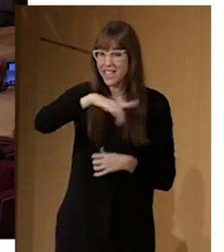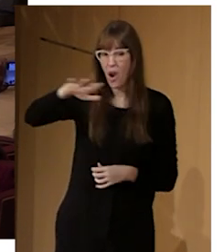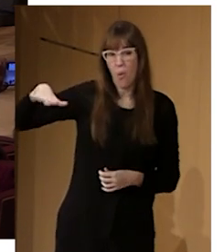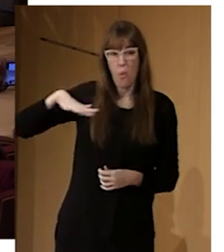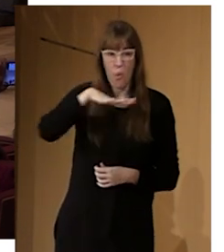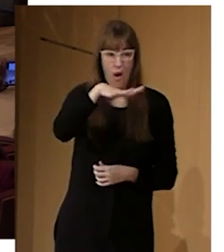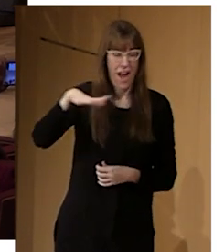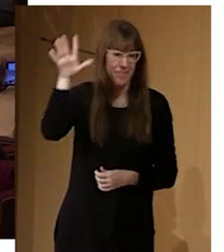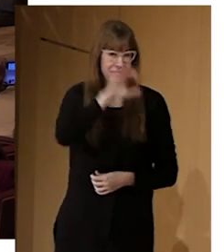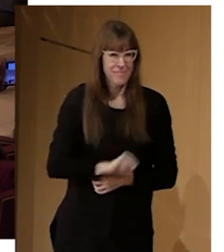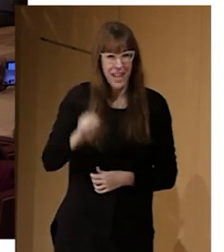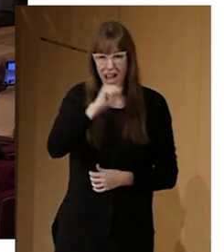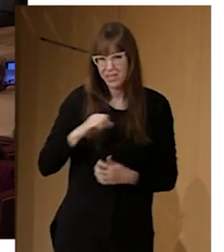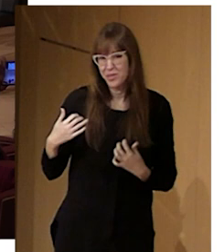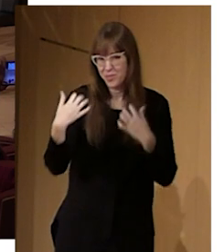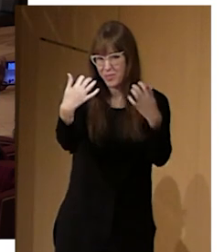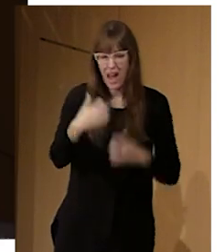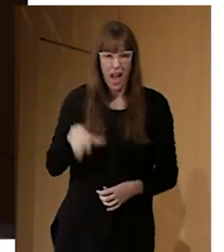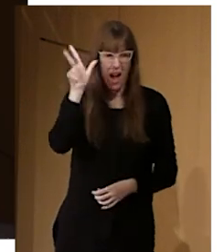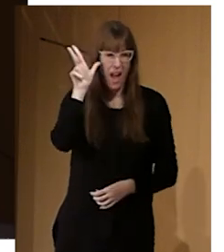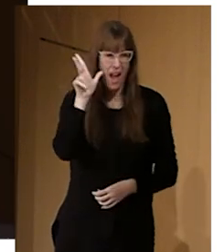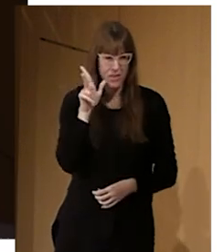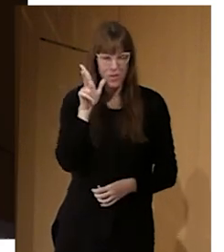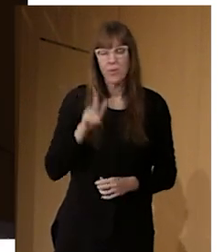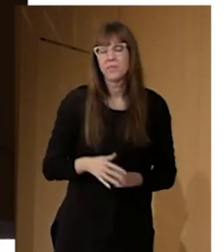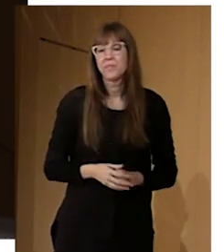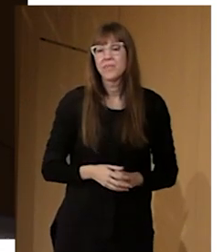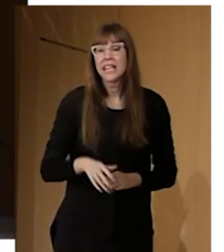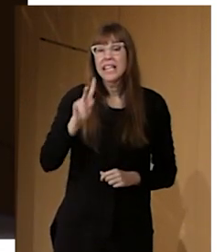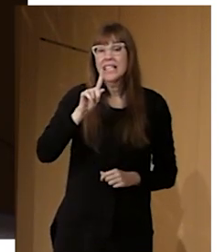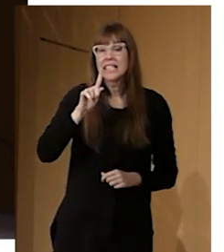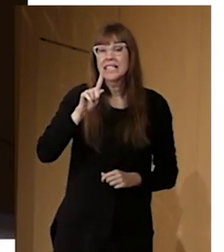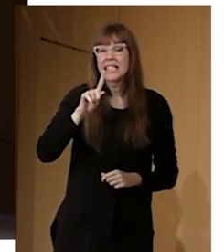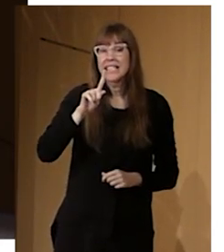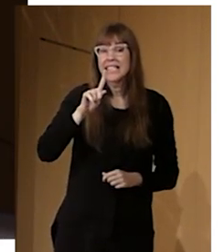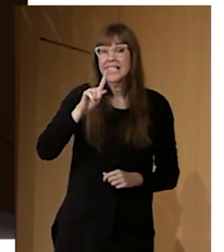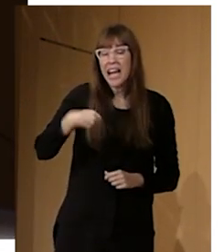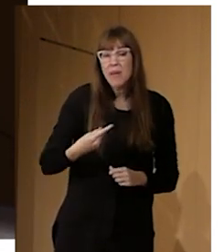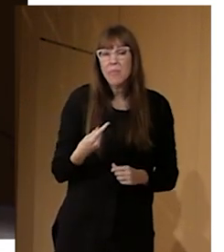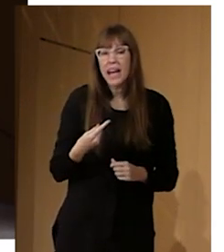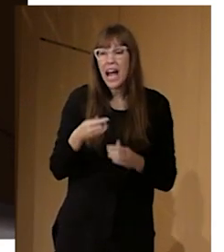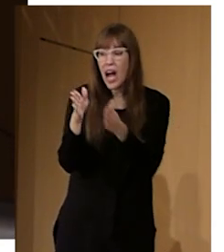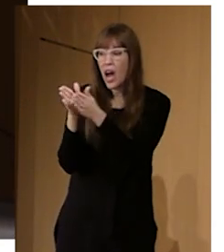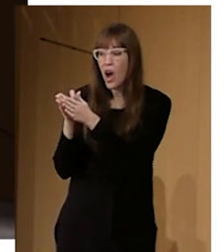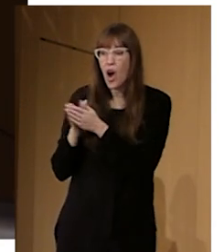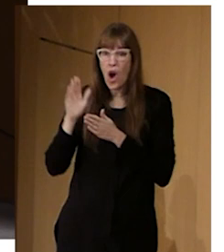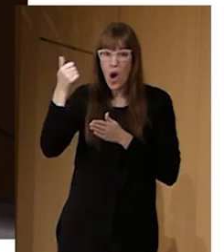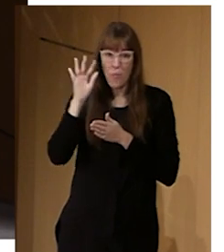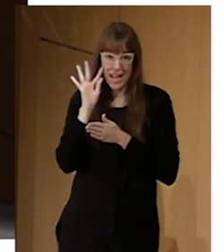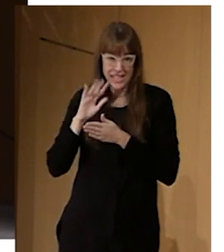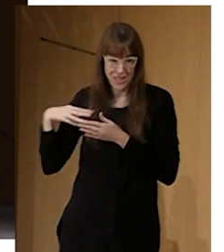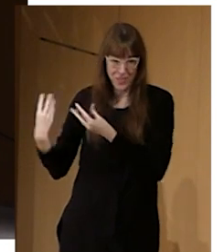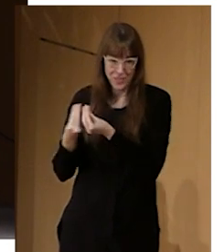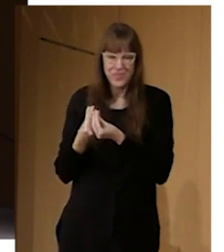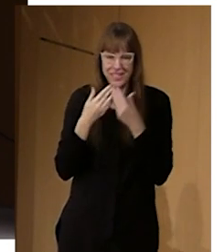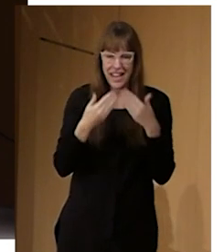auditorio eh es un lujo poder estar aquí y por supuesto también es un lujo teneros de de compañeros de de de viaje